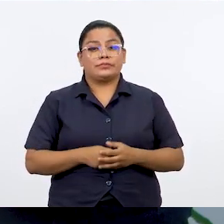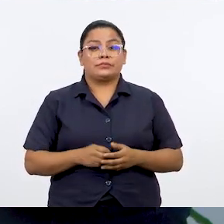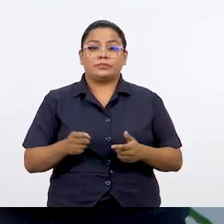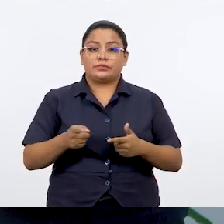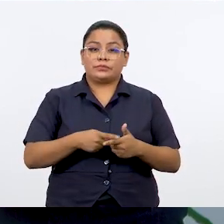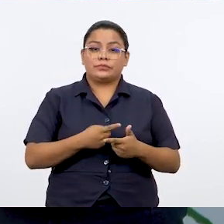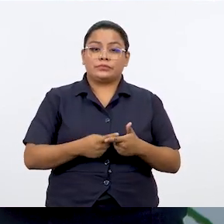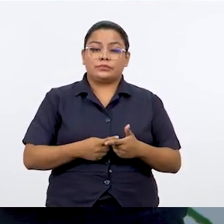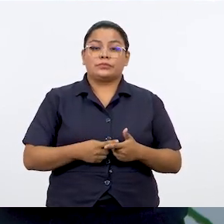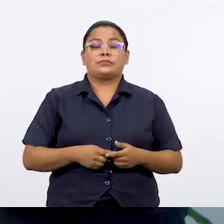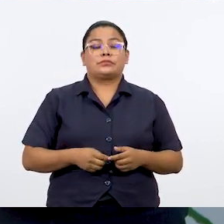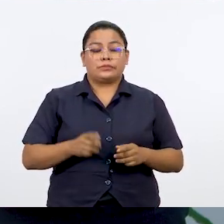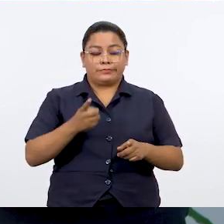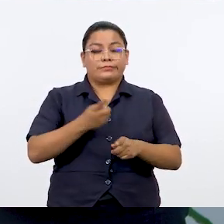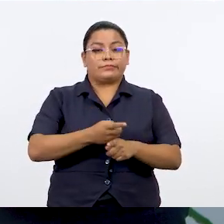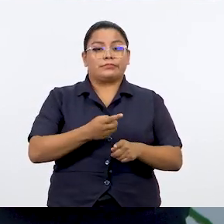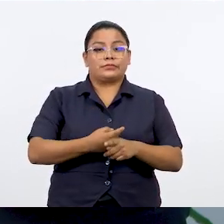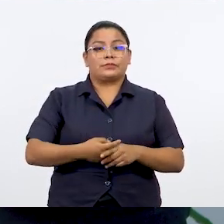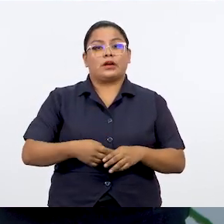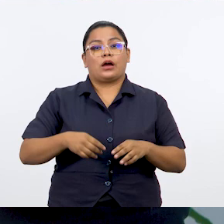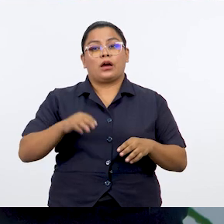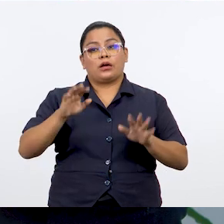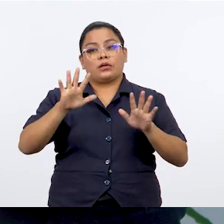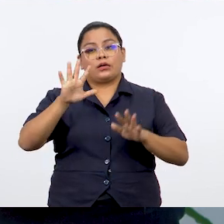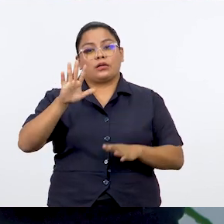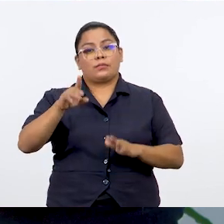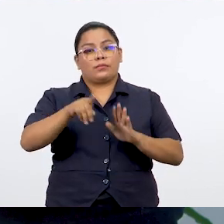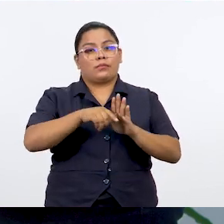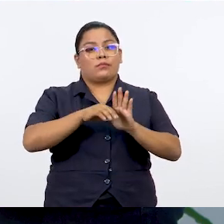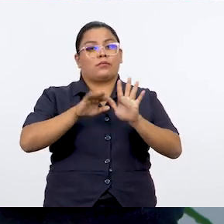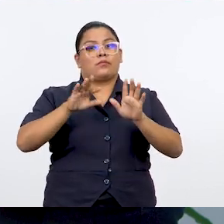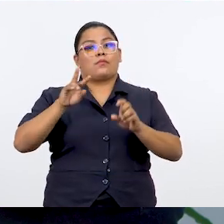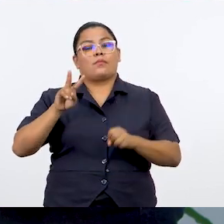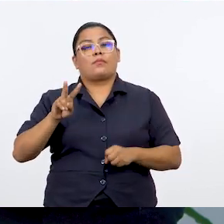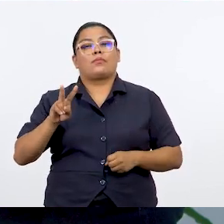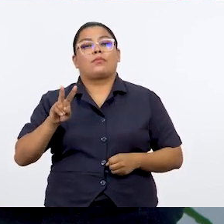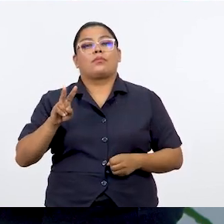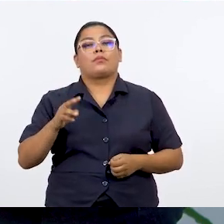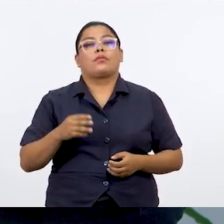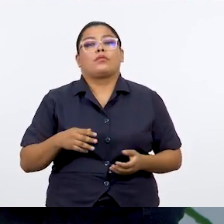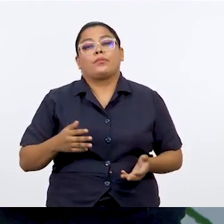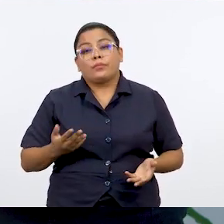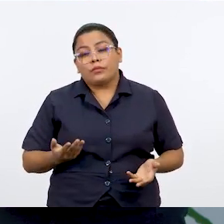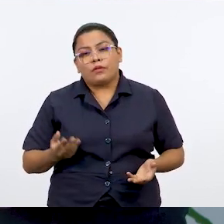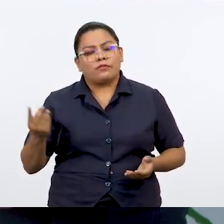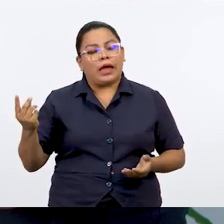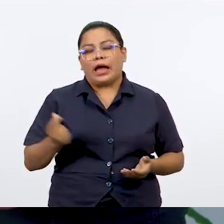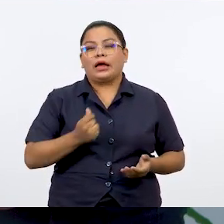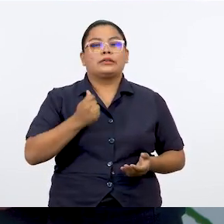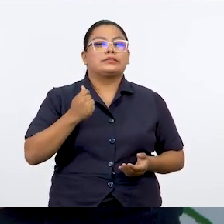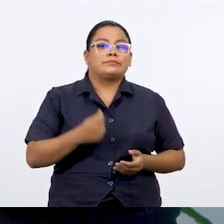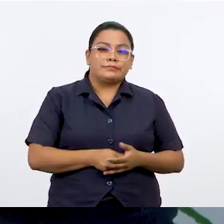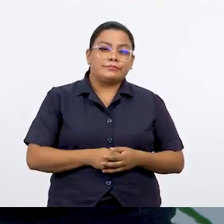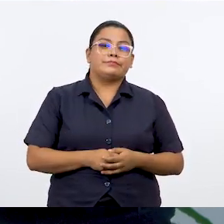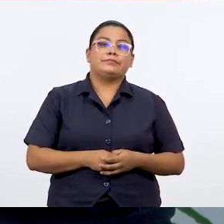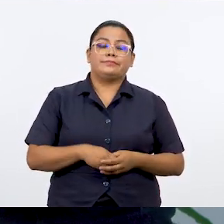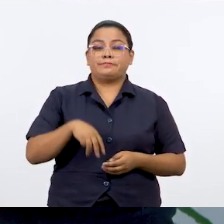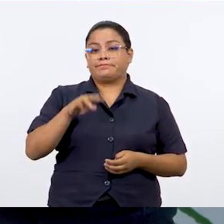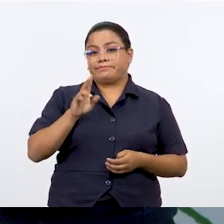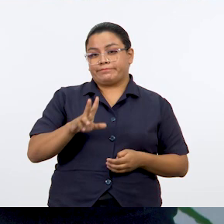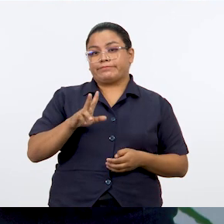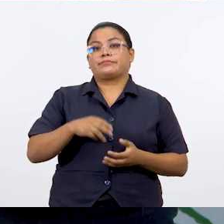Entonces estamos en lo correcto. Ahora 15 menos 12, eso es sencillo, es